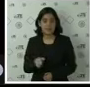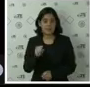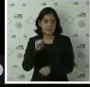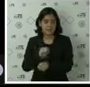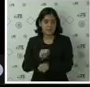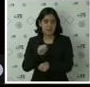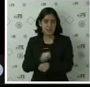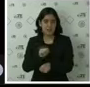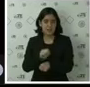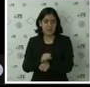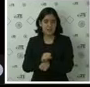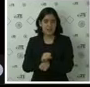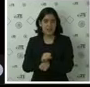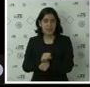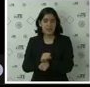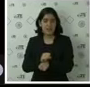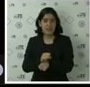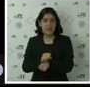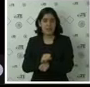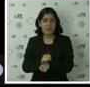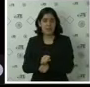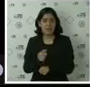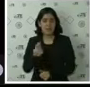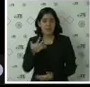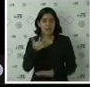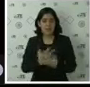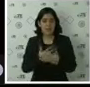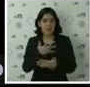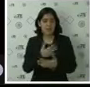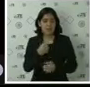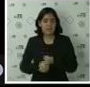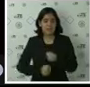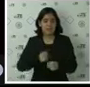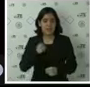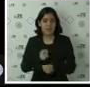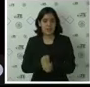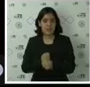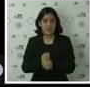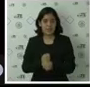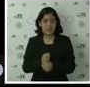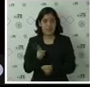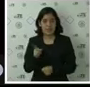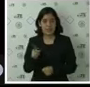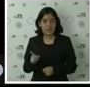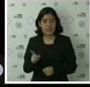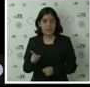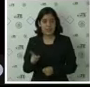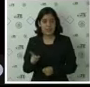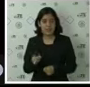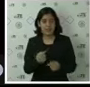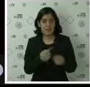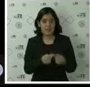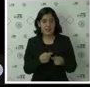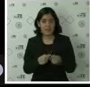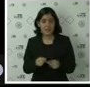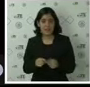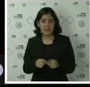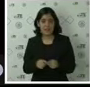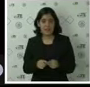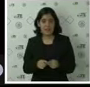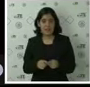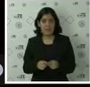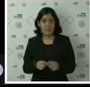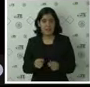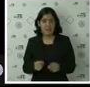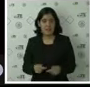de Integración Educativa, tiene 15 años y dentro de sus logros en 2020 obtuvo el segundo lugar en el